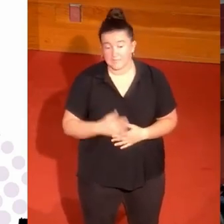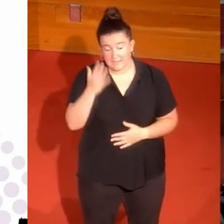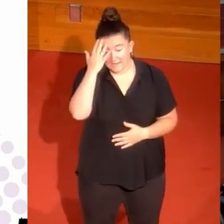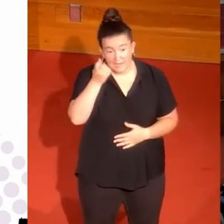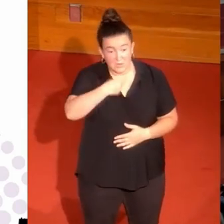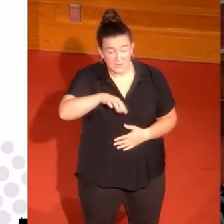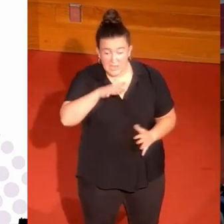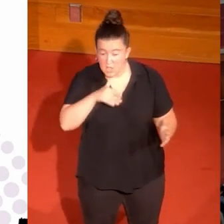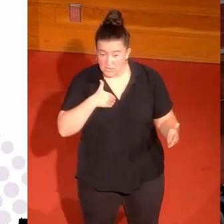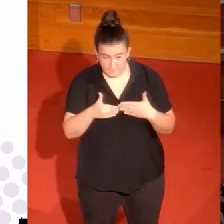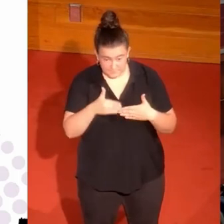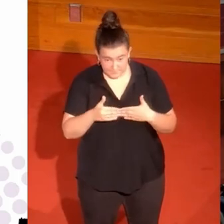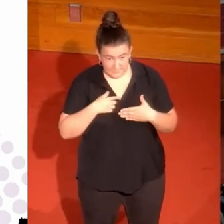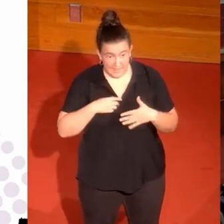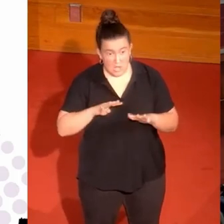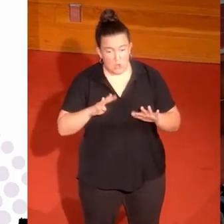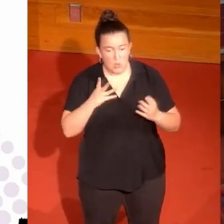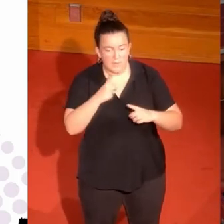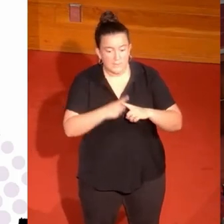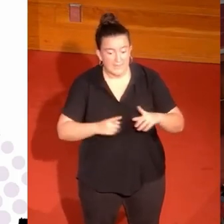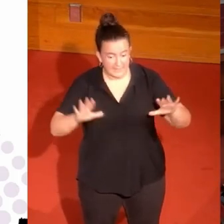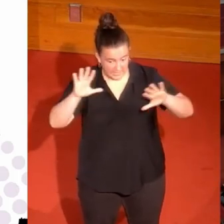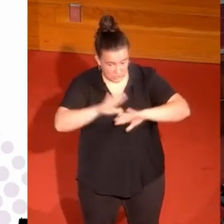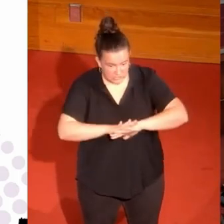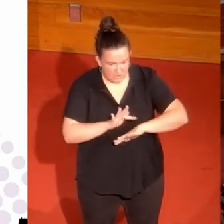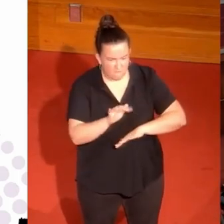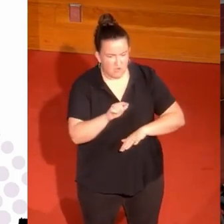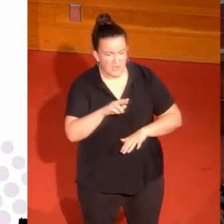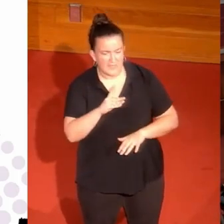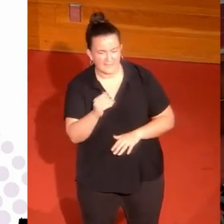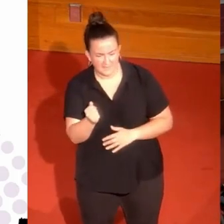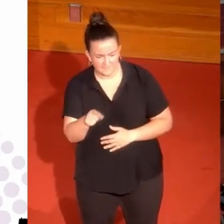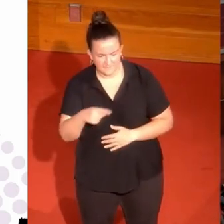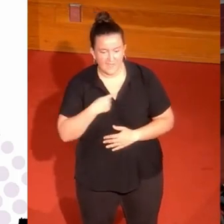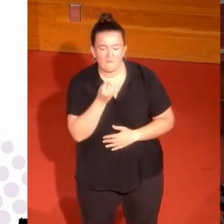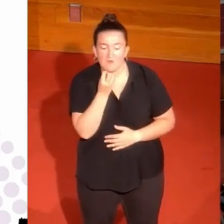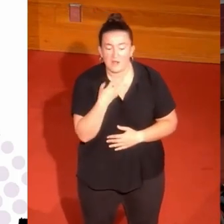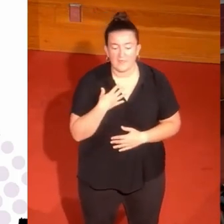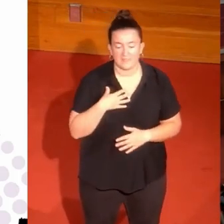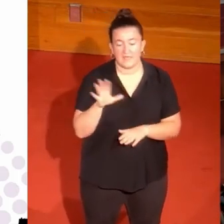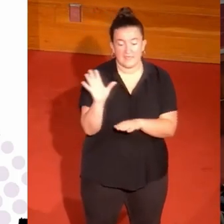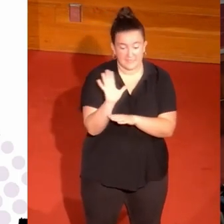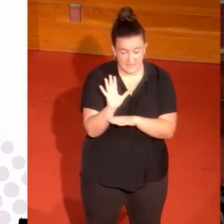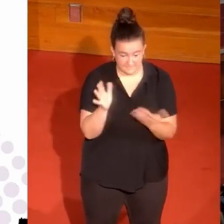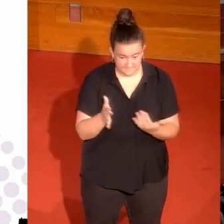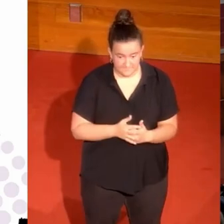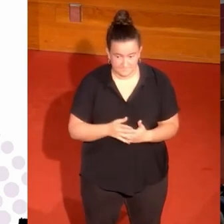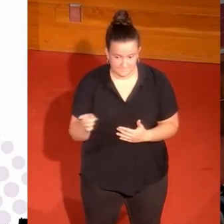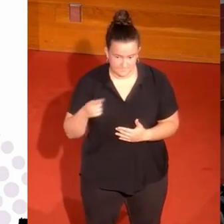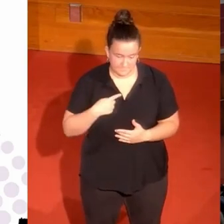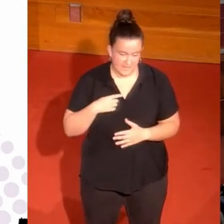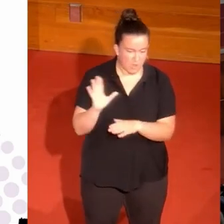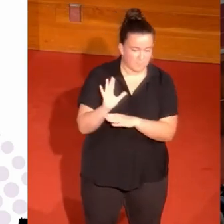galain banatu Florida cineman a proposito de filmara